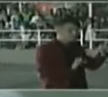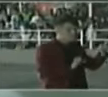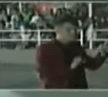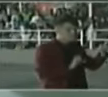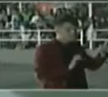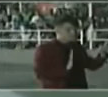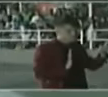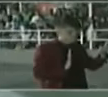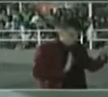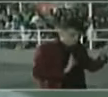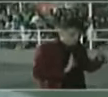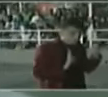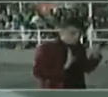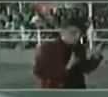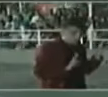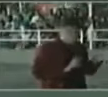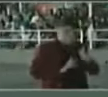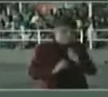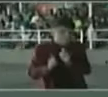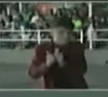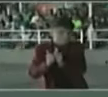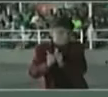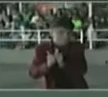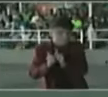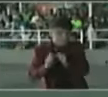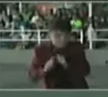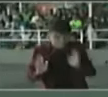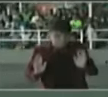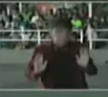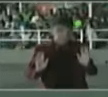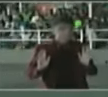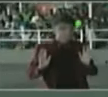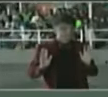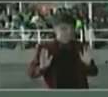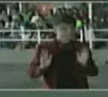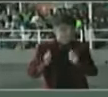para que ojalá pueda y alcance a acompañarle a morir.